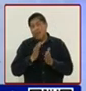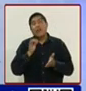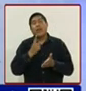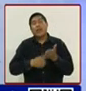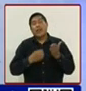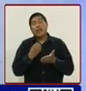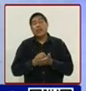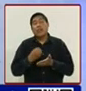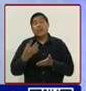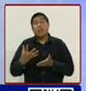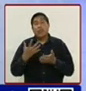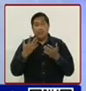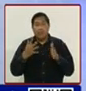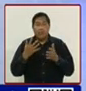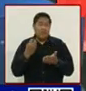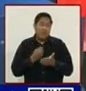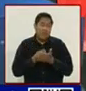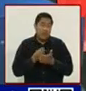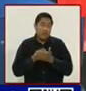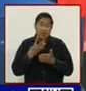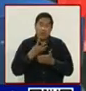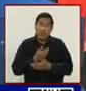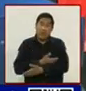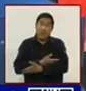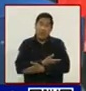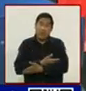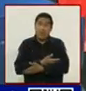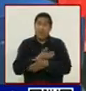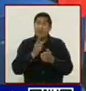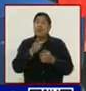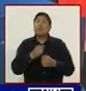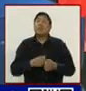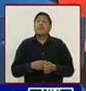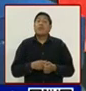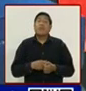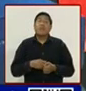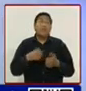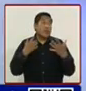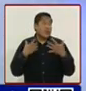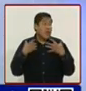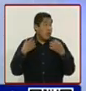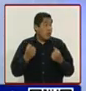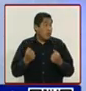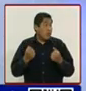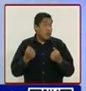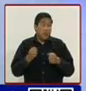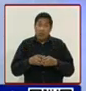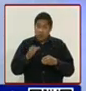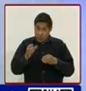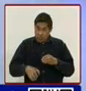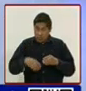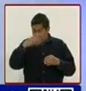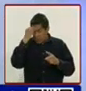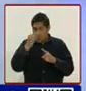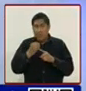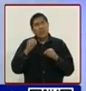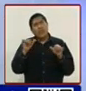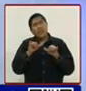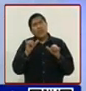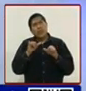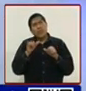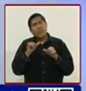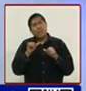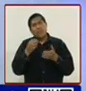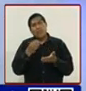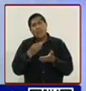comprado. Lo que te compraste hoy. Dinerito y un bebecito. Bueno, sí, tú, pero ante todo salud para poder cumplir las metas, ¿no? Sí, también dinerito